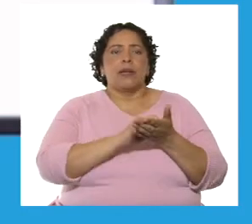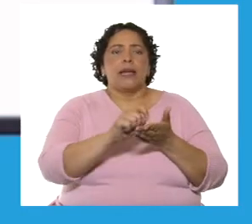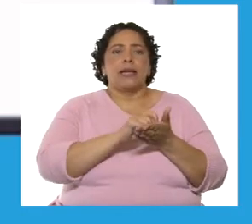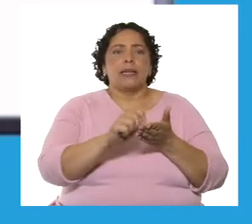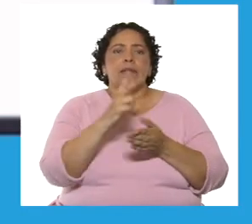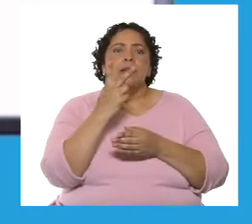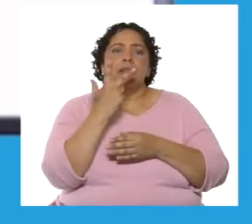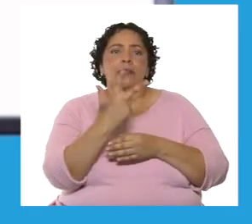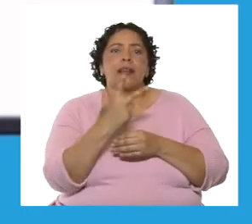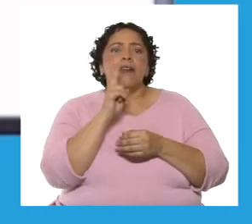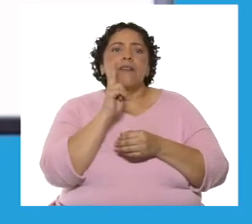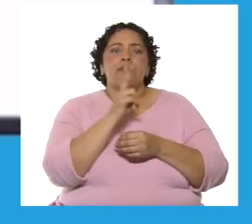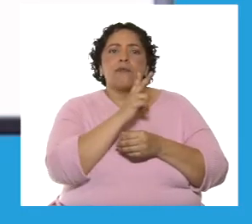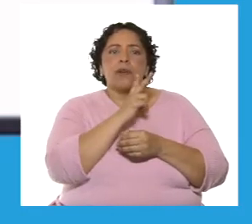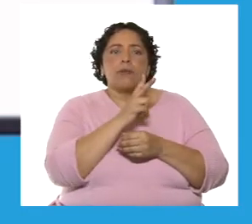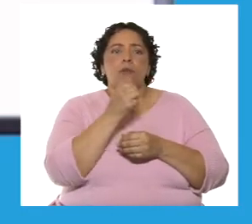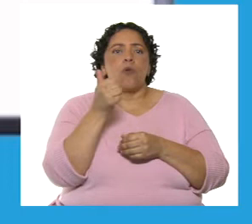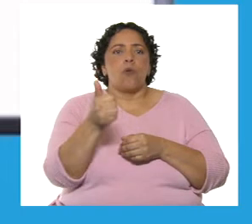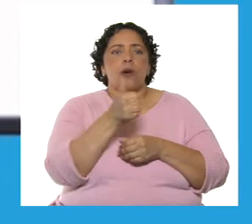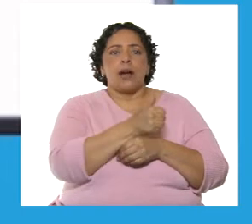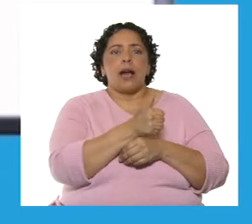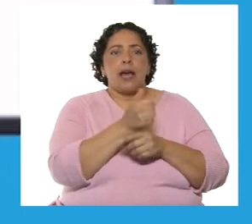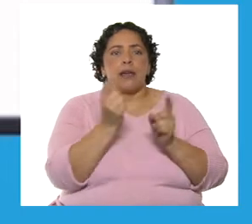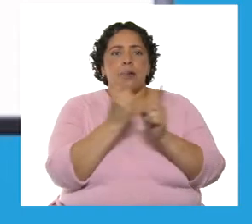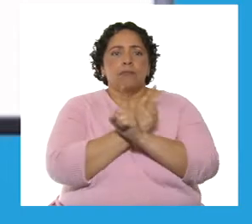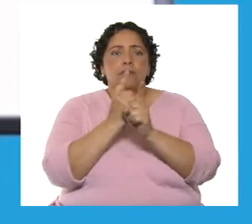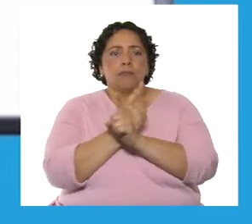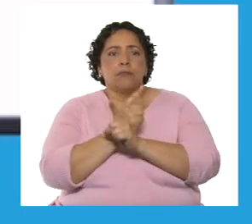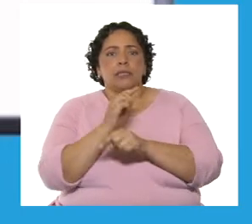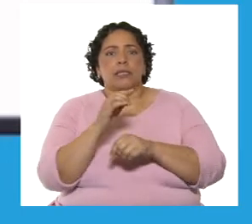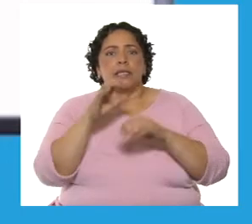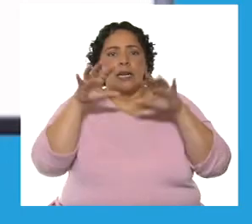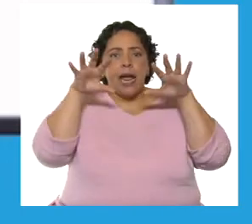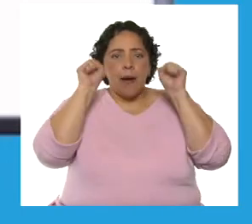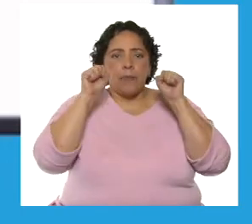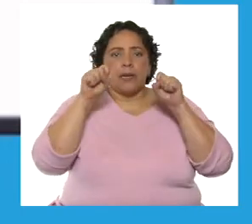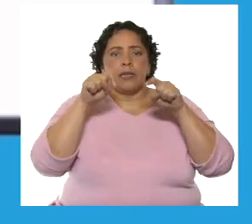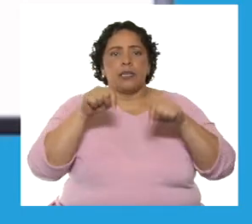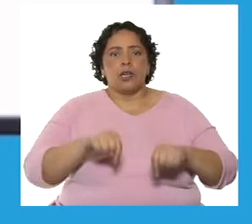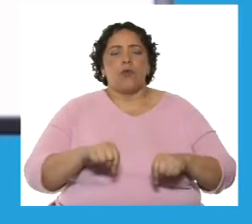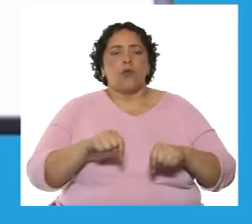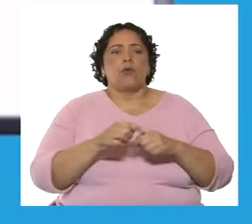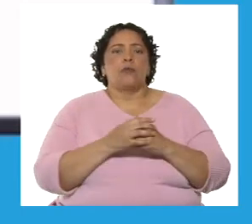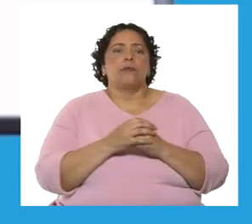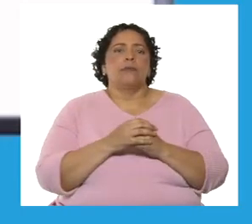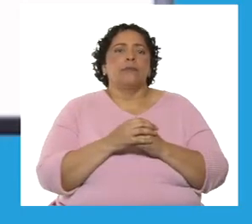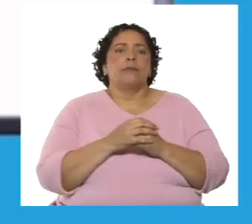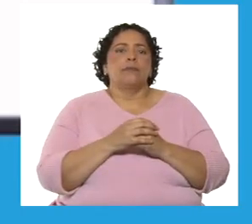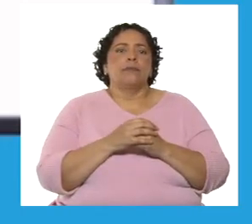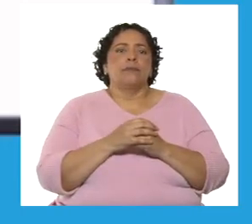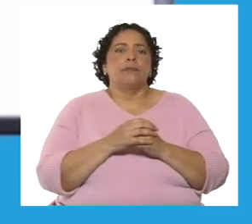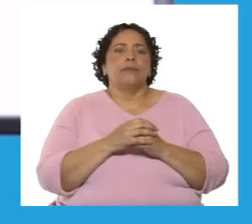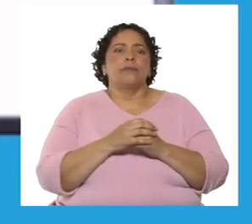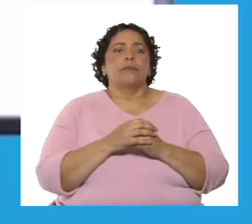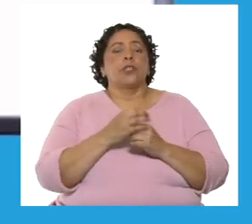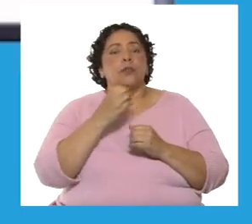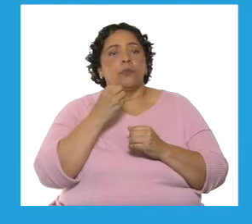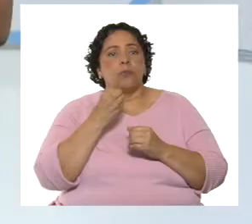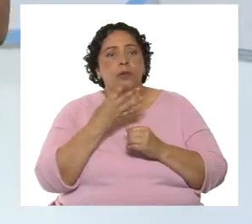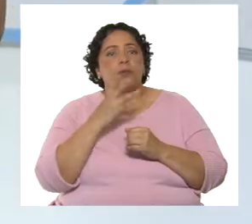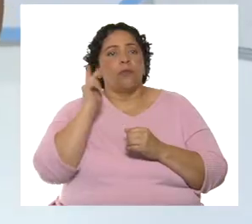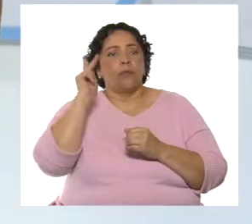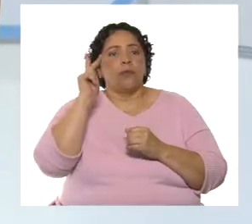Escribe 3 verbos en cada una de las conjugaciones que aprendiste el día de hoy. Y bueno,